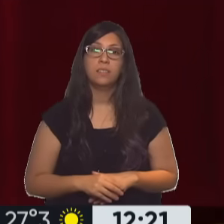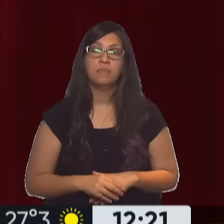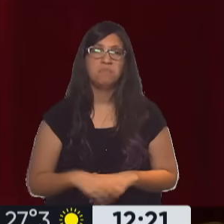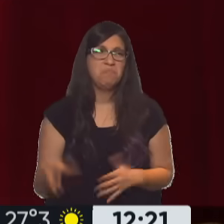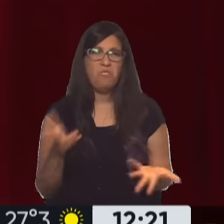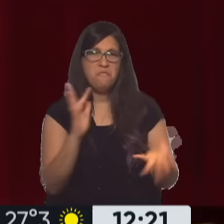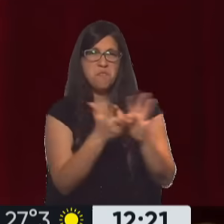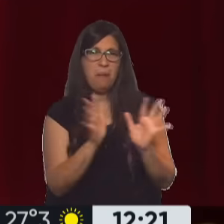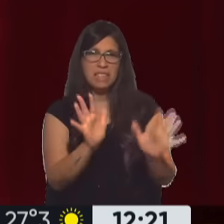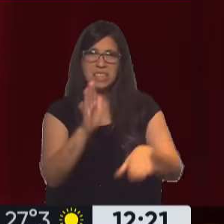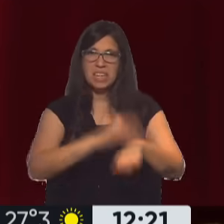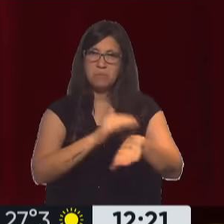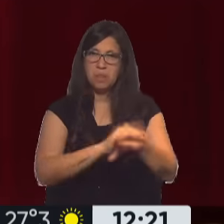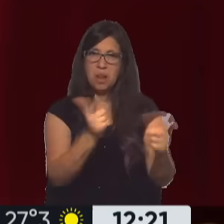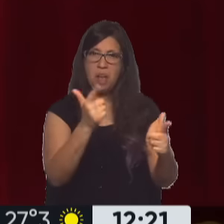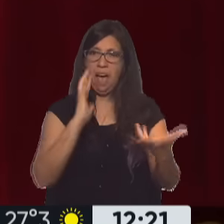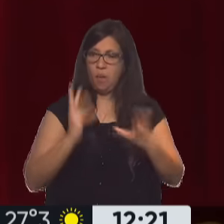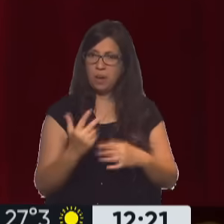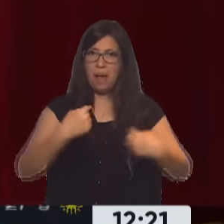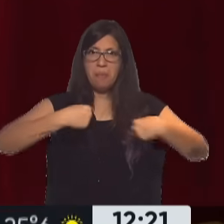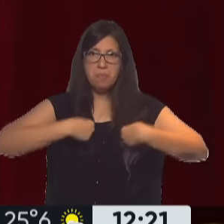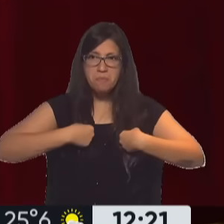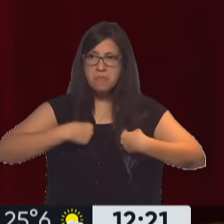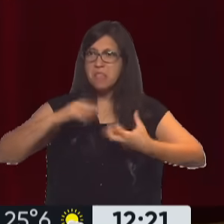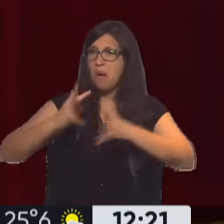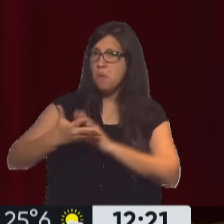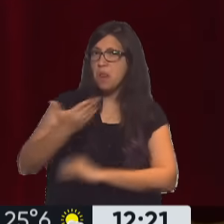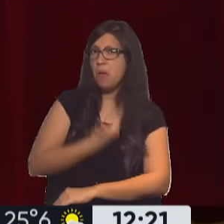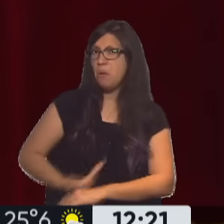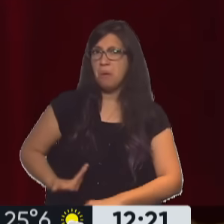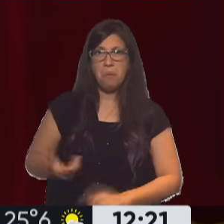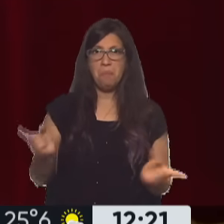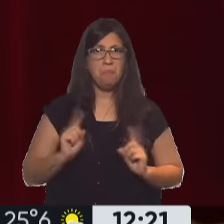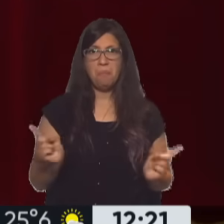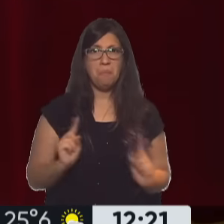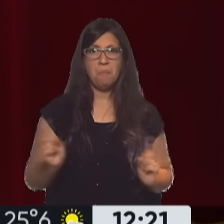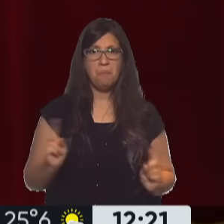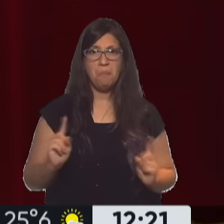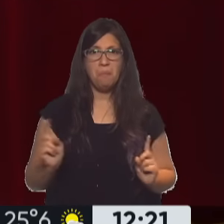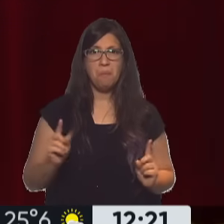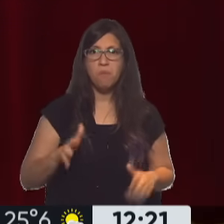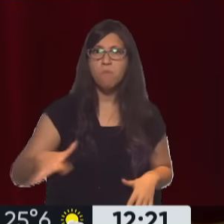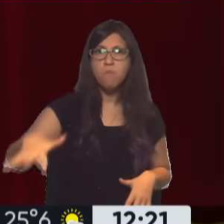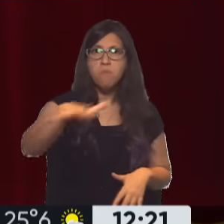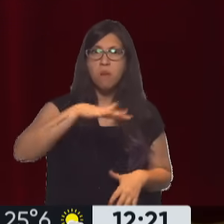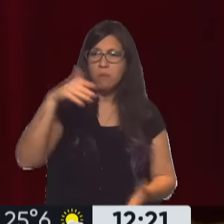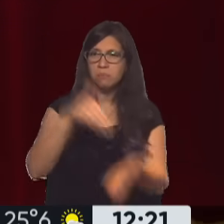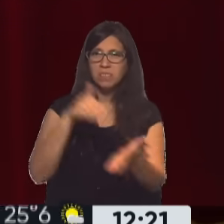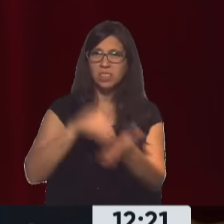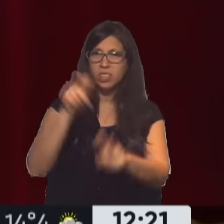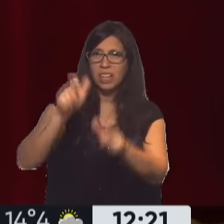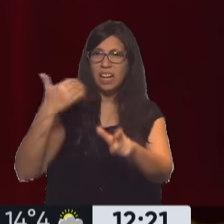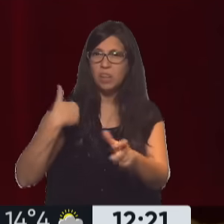irresponsabilidad no me hace daño a mí no le hace daño Un gobierno le hace daño a millones de